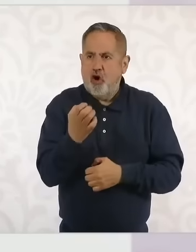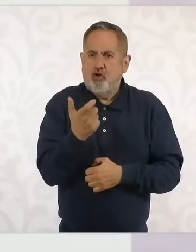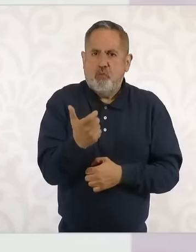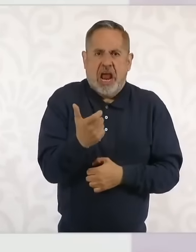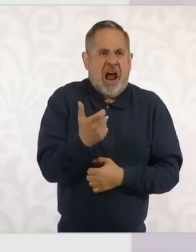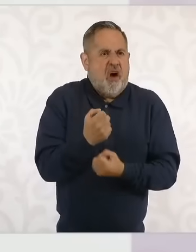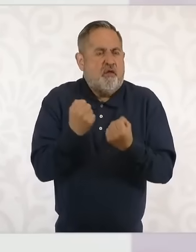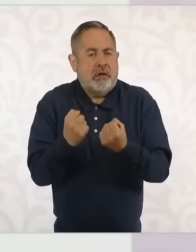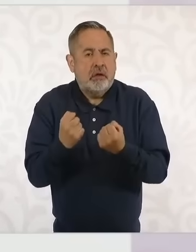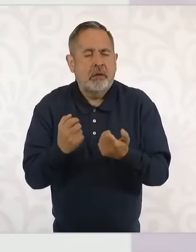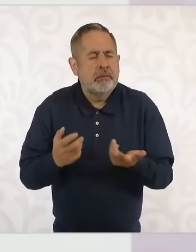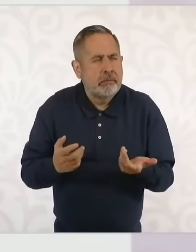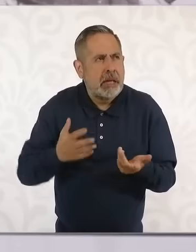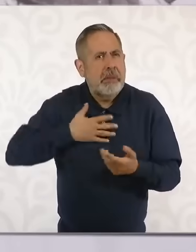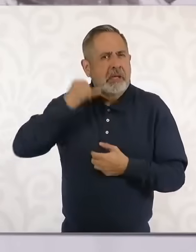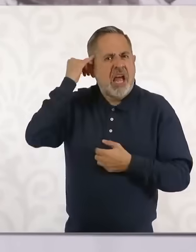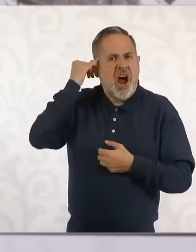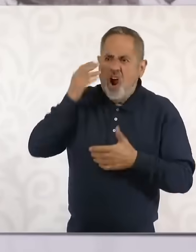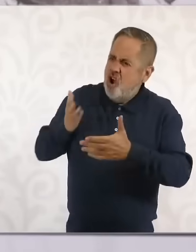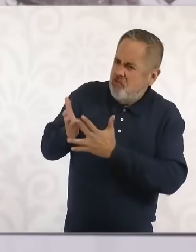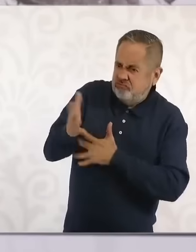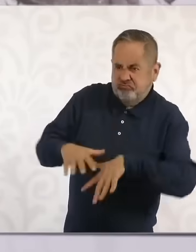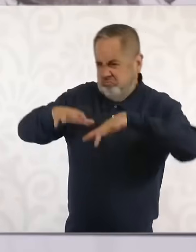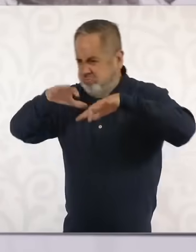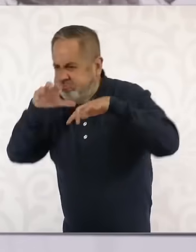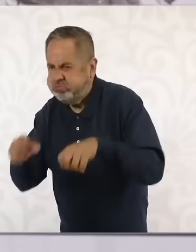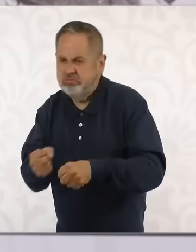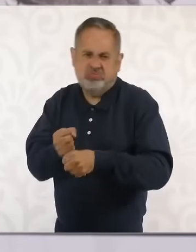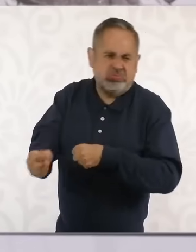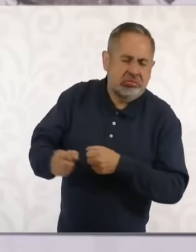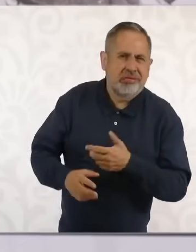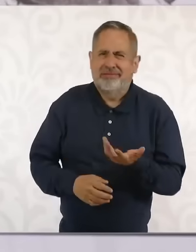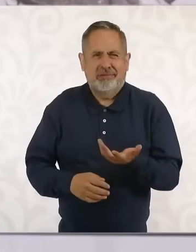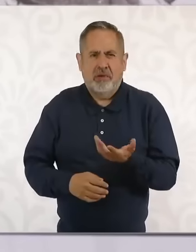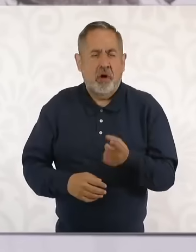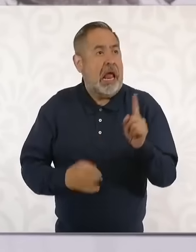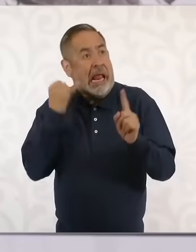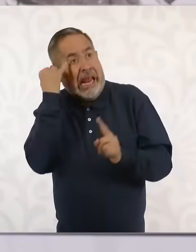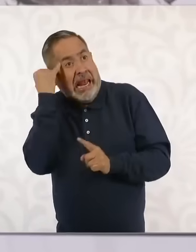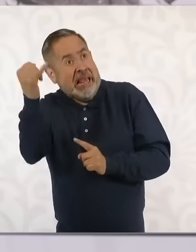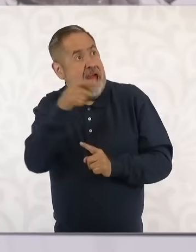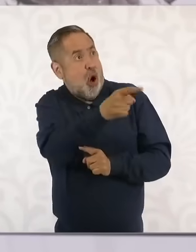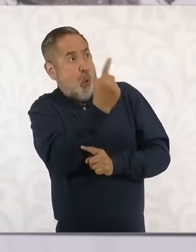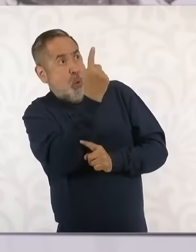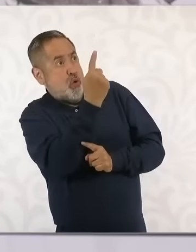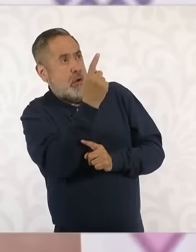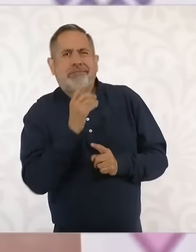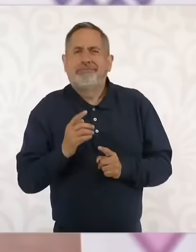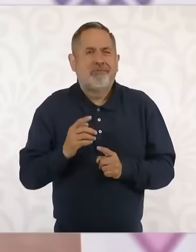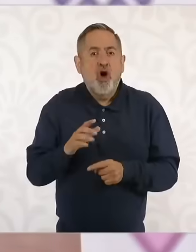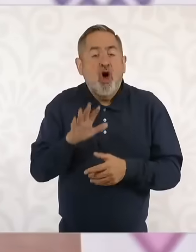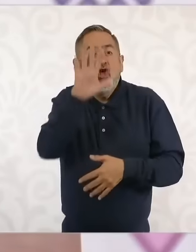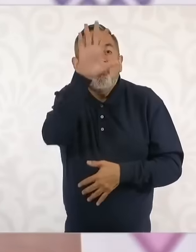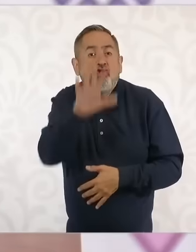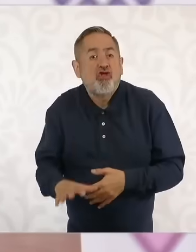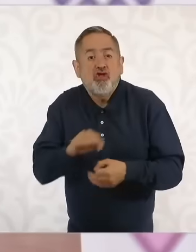no es con la fuerza ni con la visión de un solo estado, sino es la cooperación para el desarrollo de todos